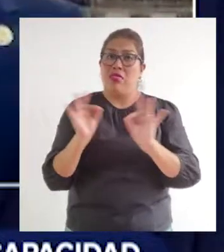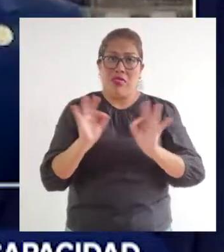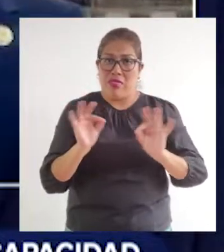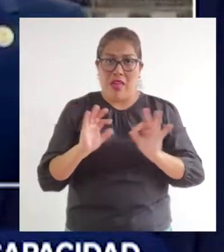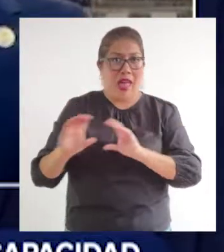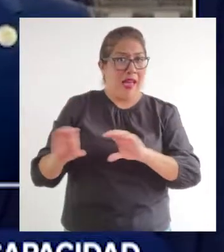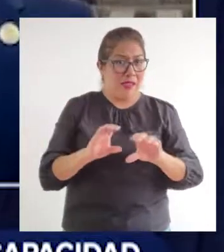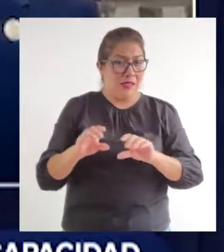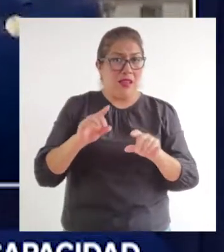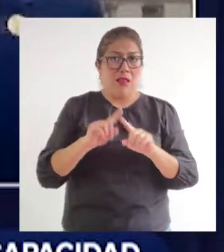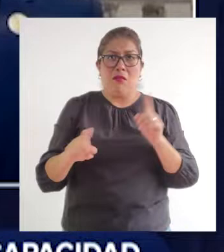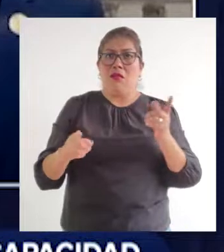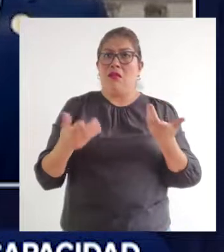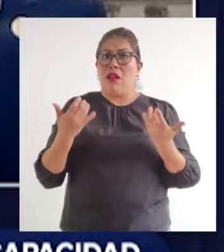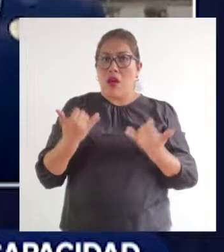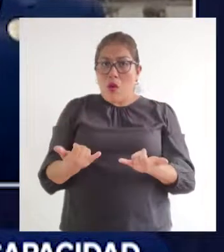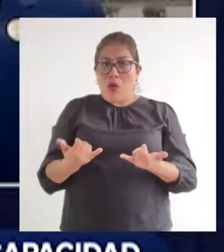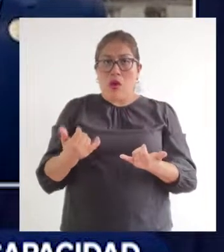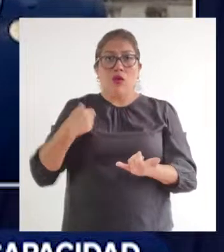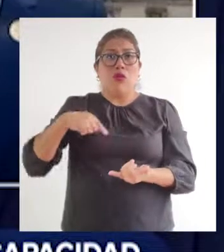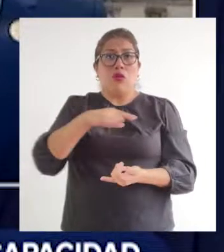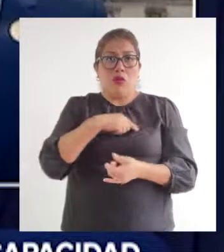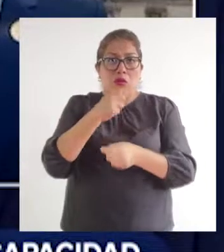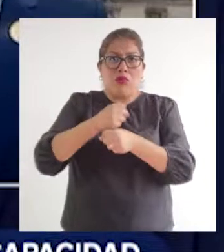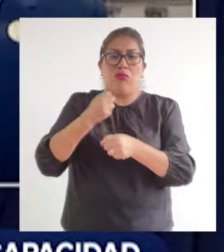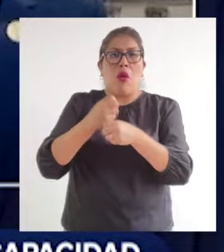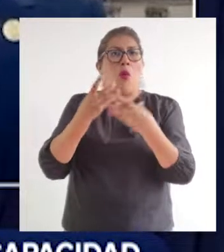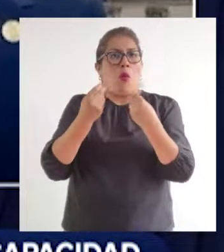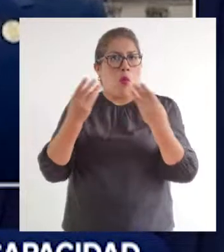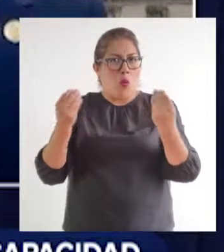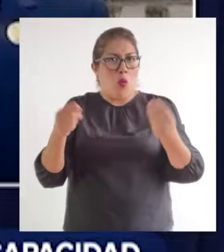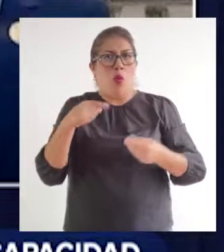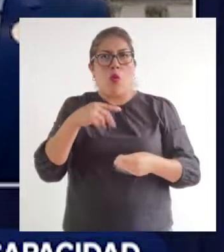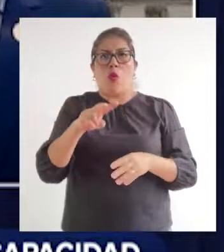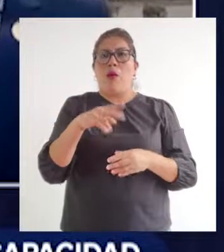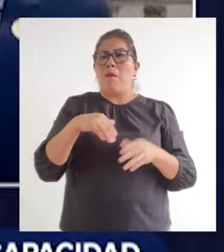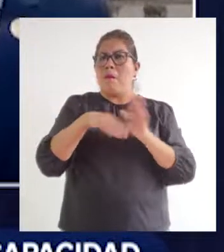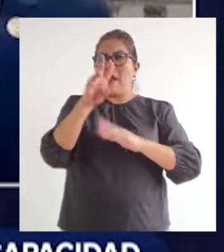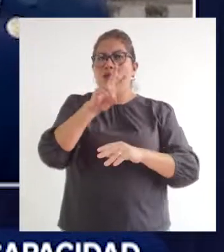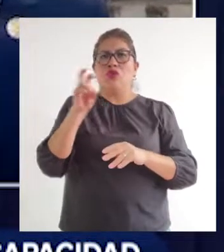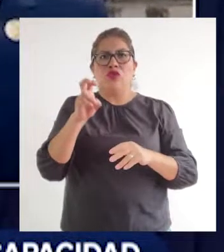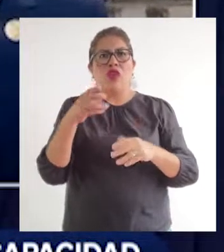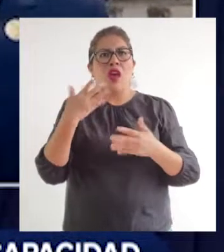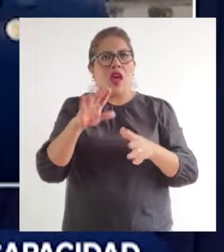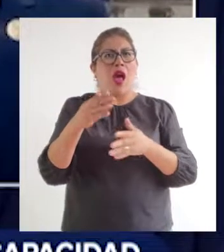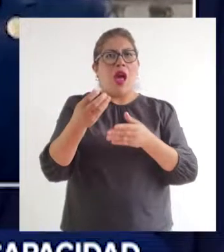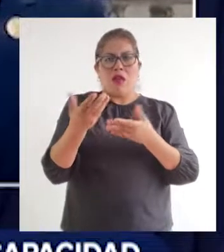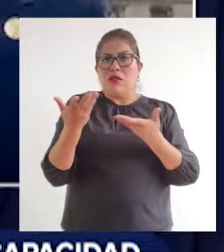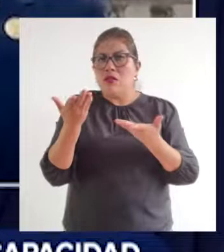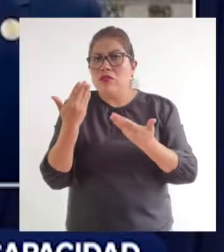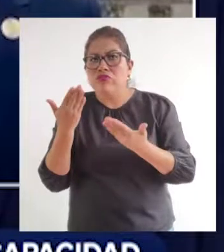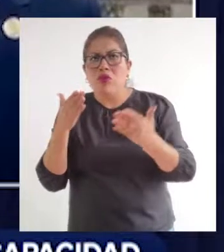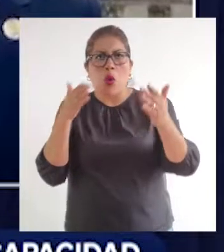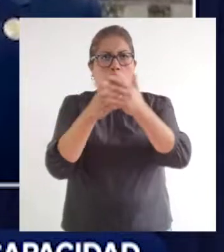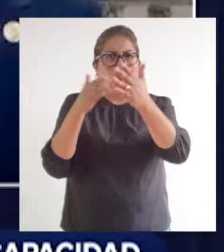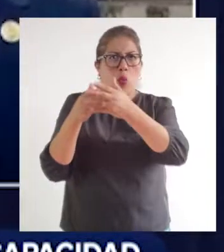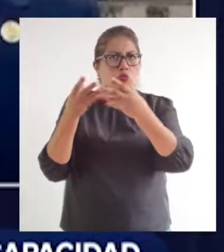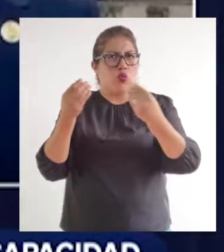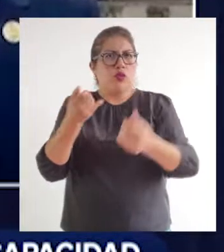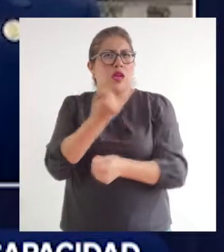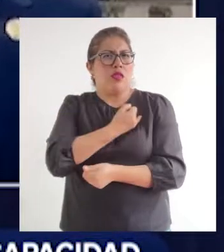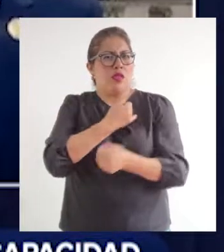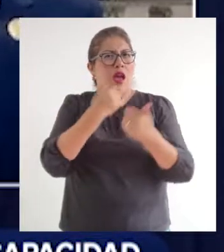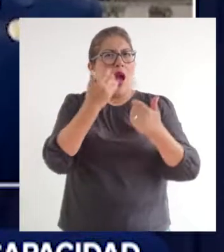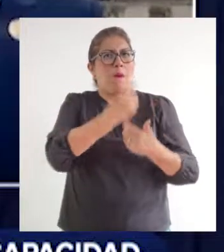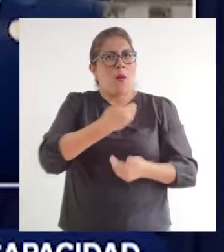sucedido. Nosotros tenemos ya más de 200 informes de recomendación de inicio de procedimientos administrativos sancionadores contra entidades públicas.